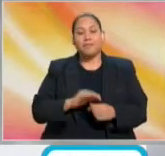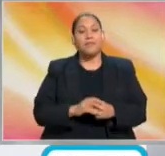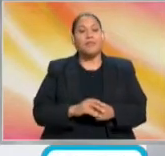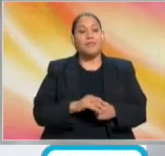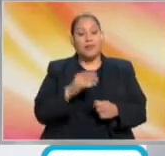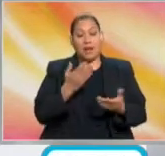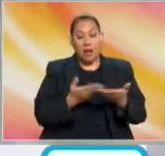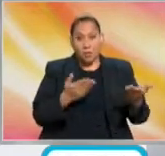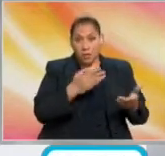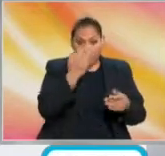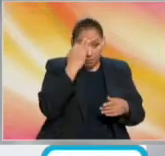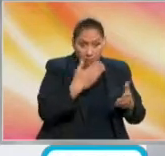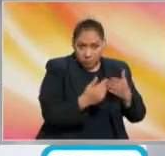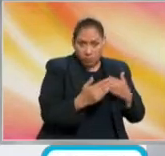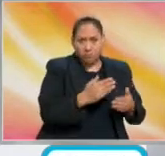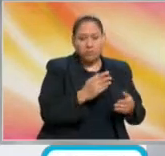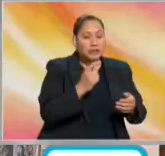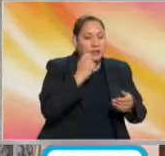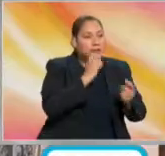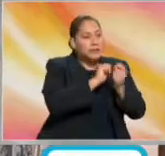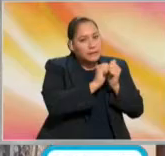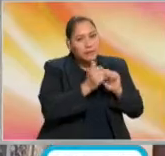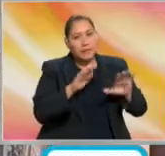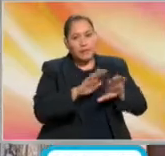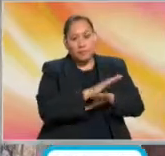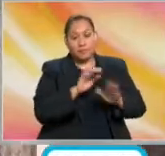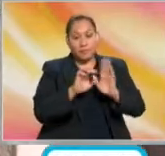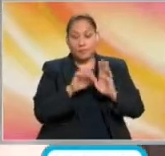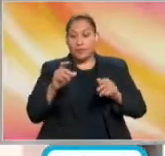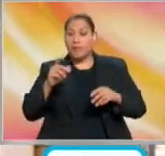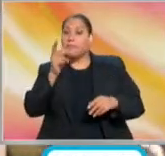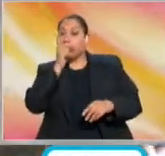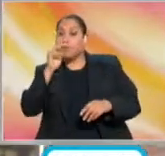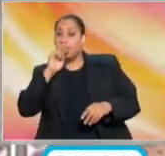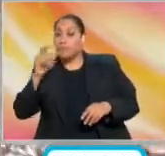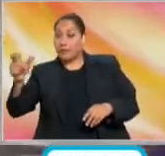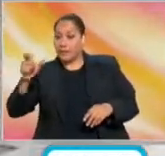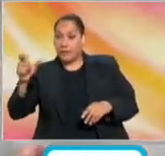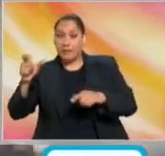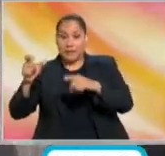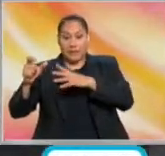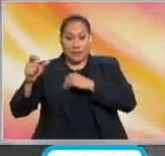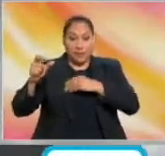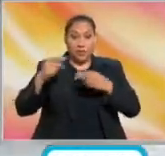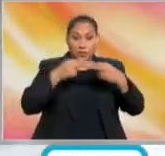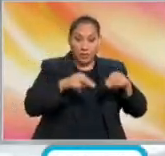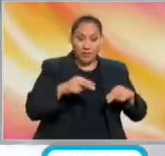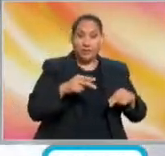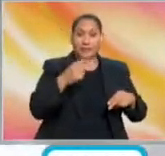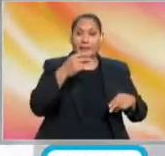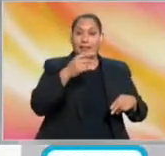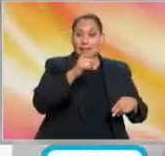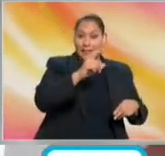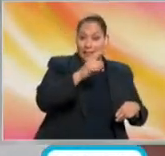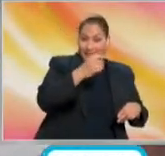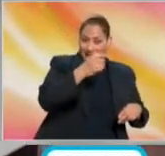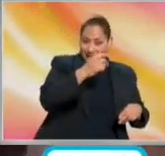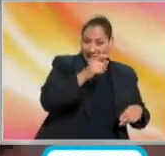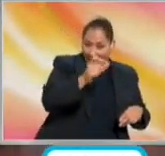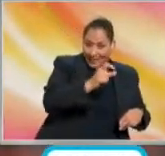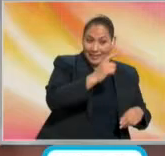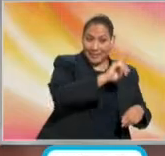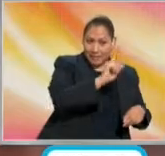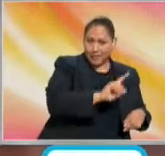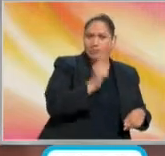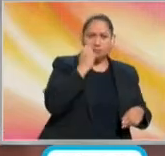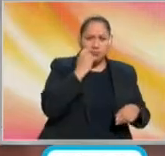vivimos. Claro, yo les pido a estos padres de generación X que tienen a los millennials y a los Z, pues que entren a la tecnología, juego, ¿no?